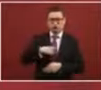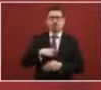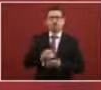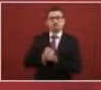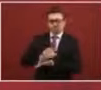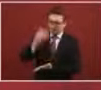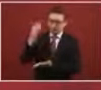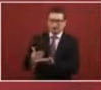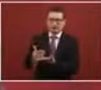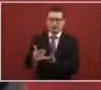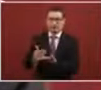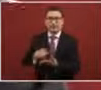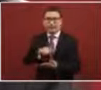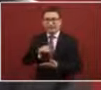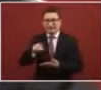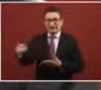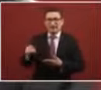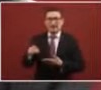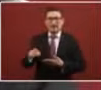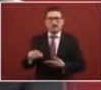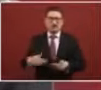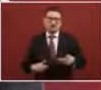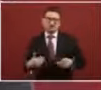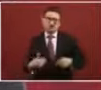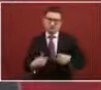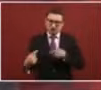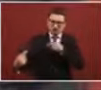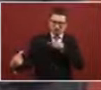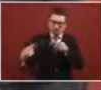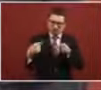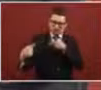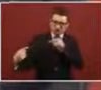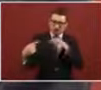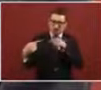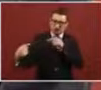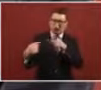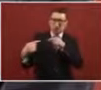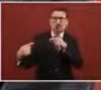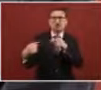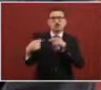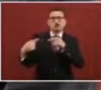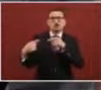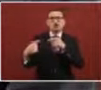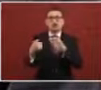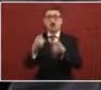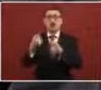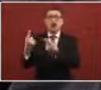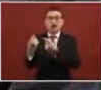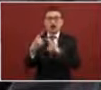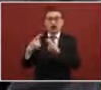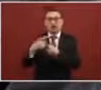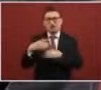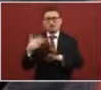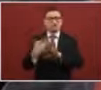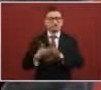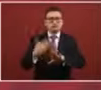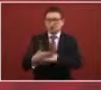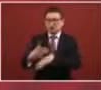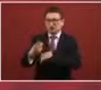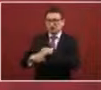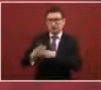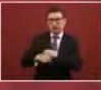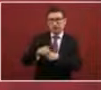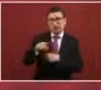quisieron jugar a las vencidas y hubo hasta sabotaje. Quisieron